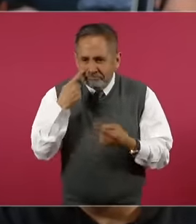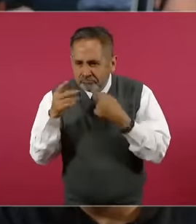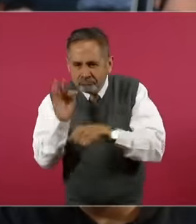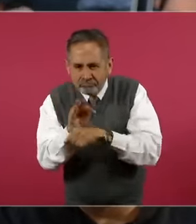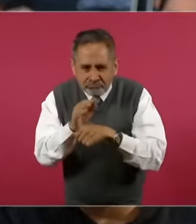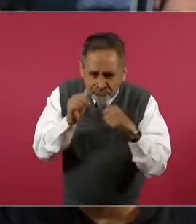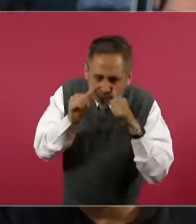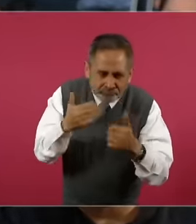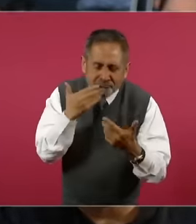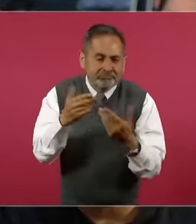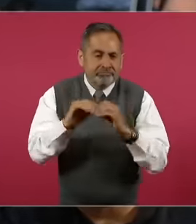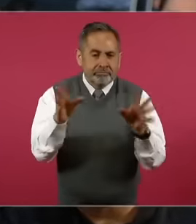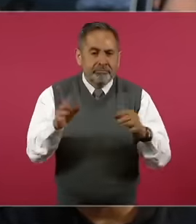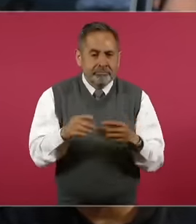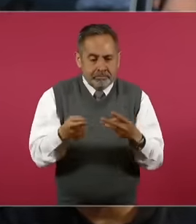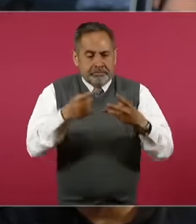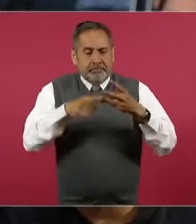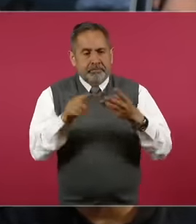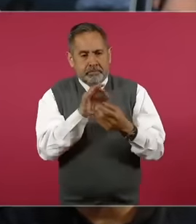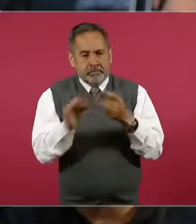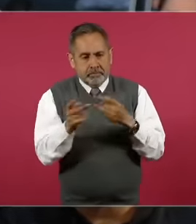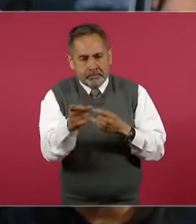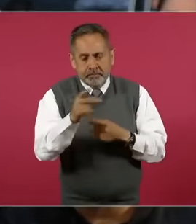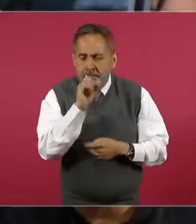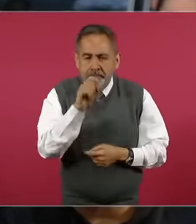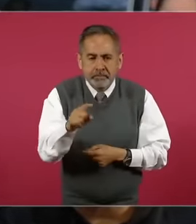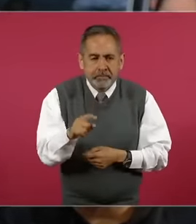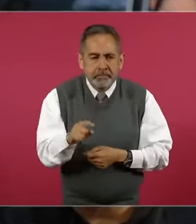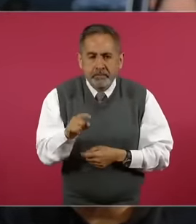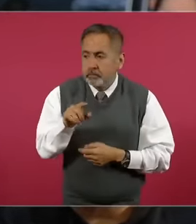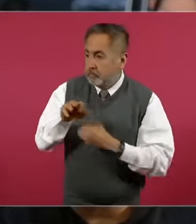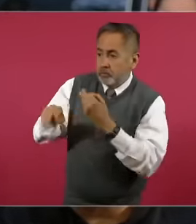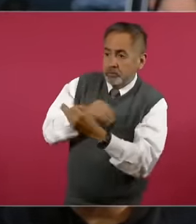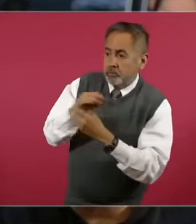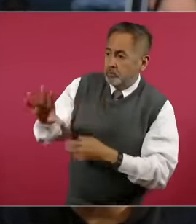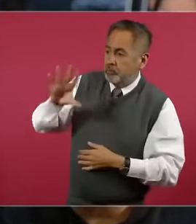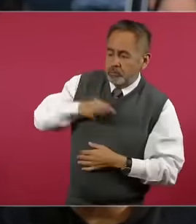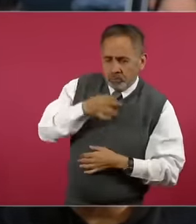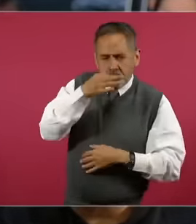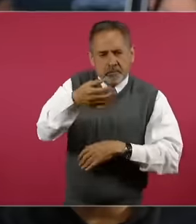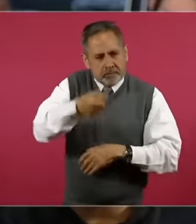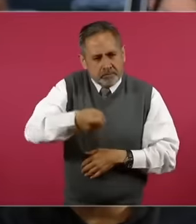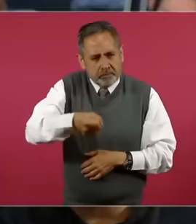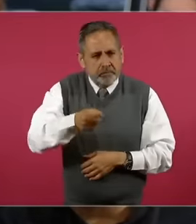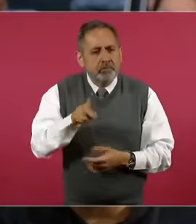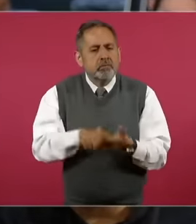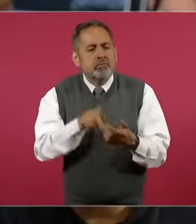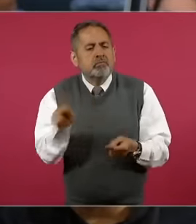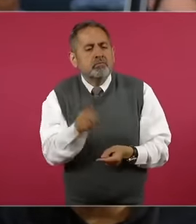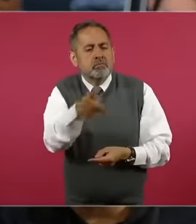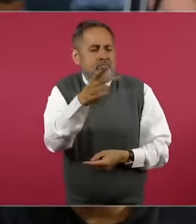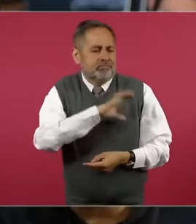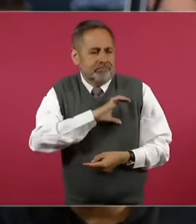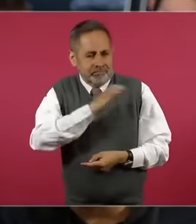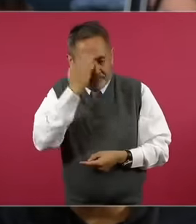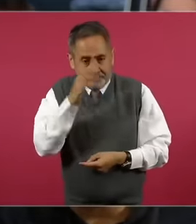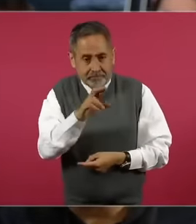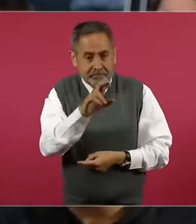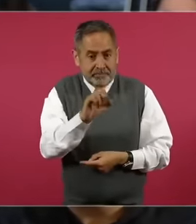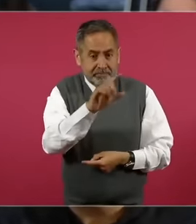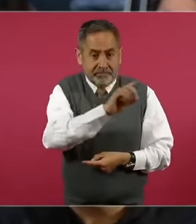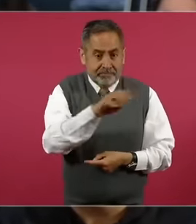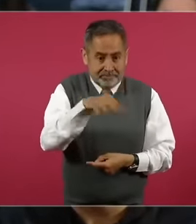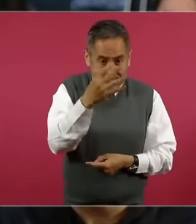nosotros. Y antes de pasar a mi última pregunta, le mandan saludos muy cariñosos de 2 pueblos que usted quiere mucho. Real de